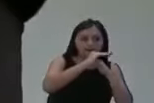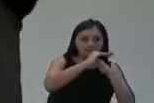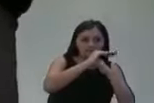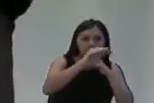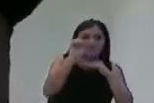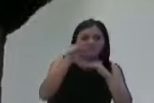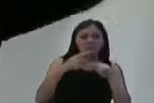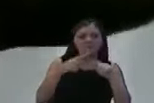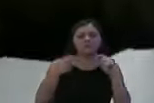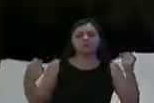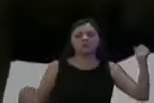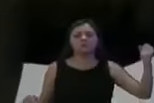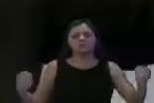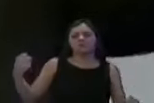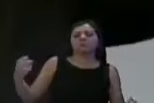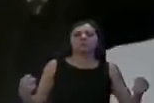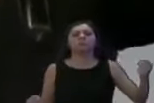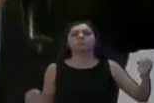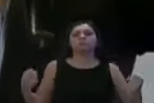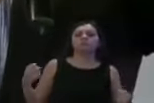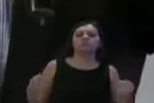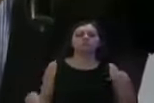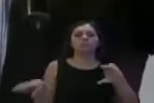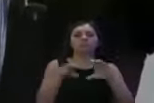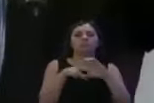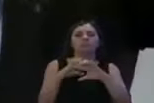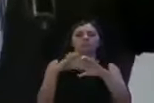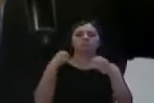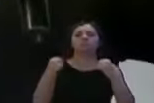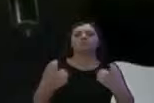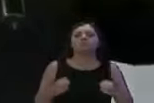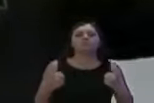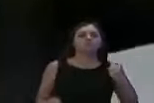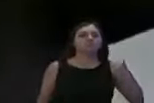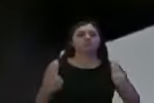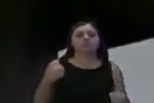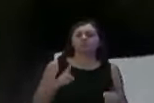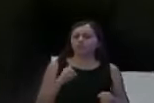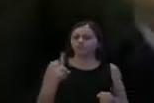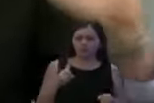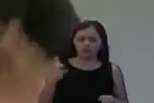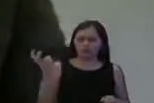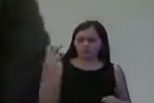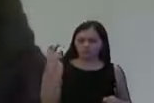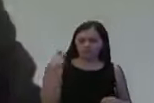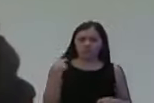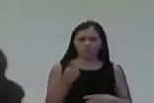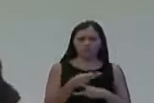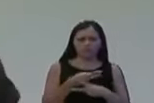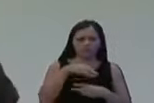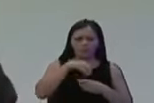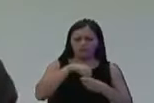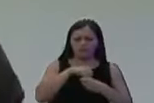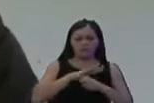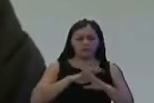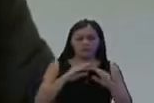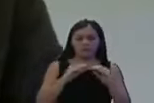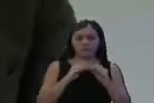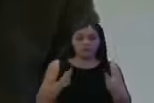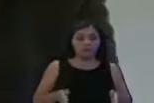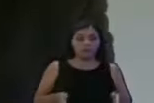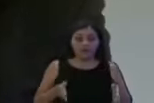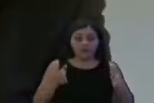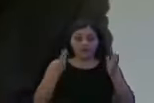nuevamente por transporte público de pasajeros sino solo para sacar los producos para transporte interno etcétera porque es una